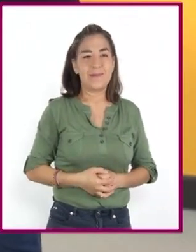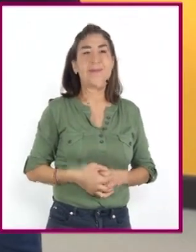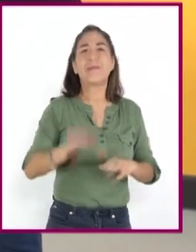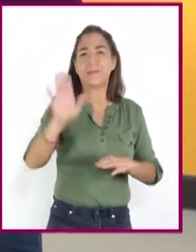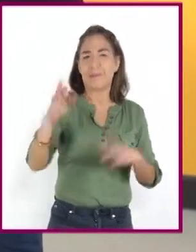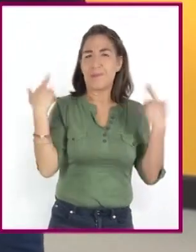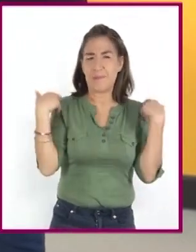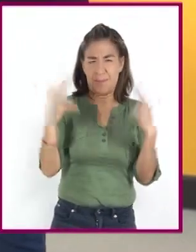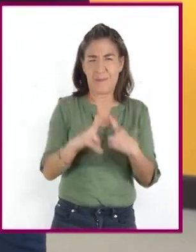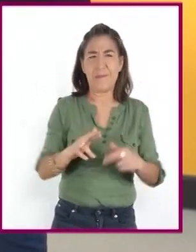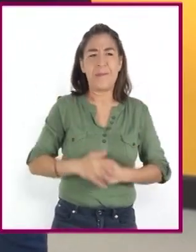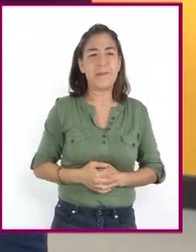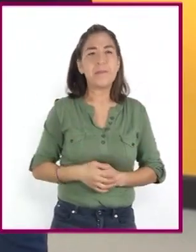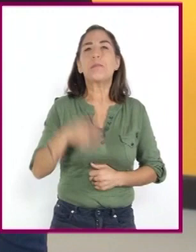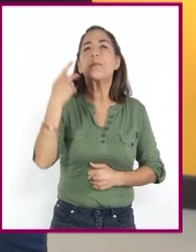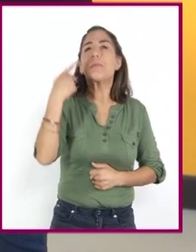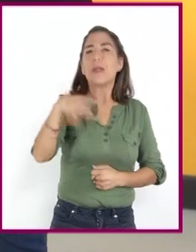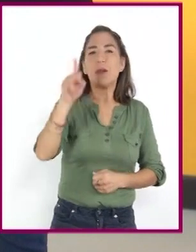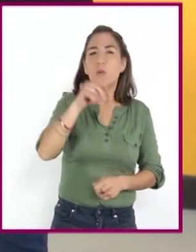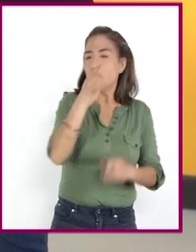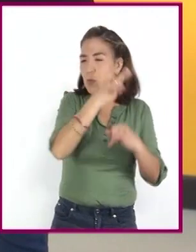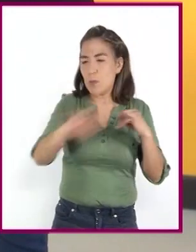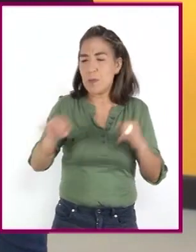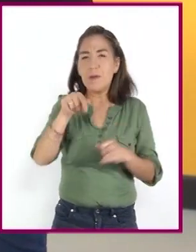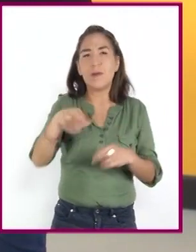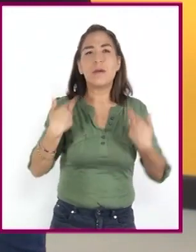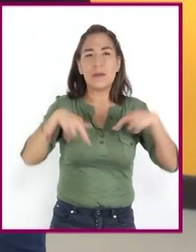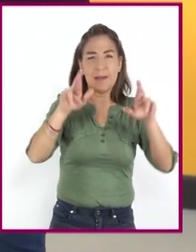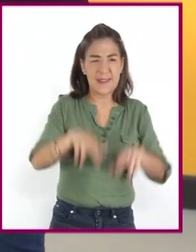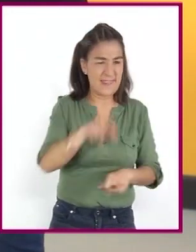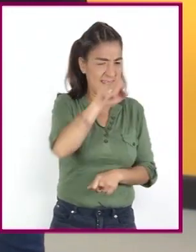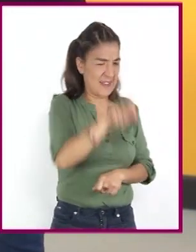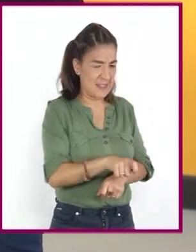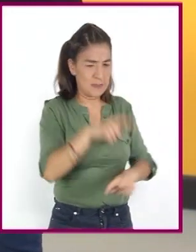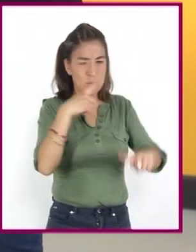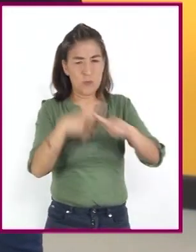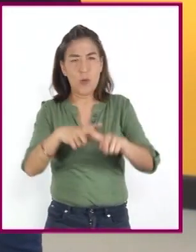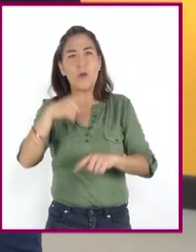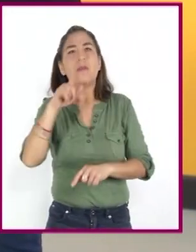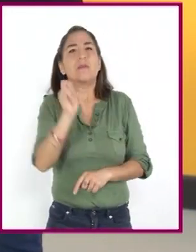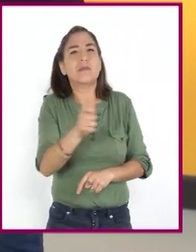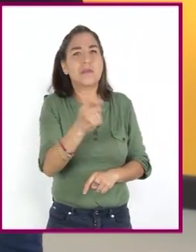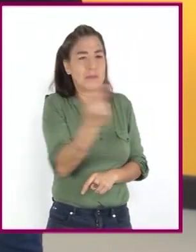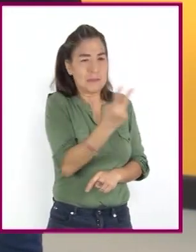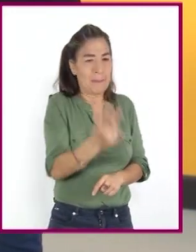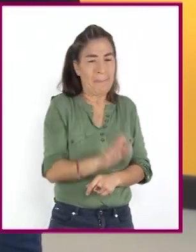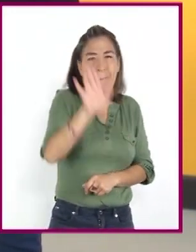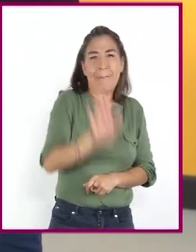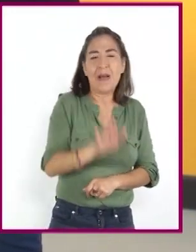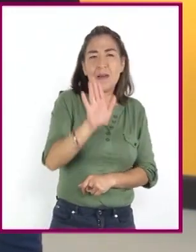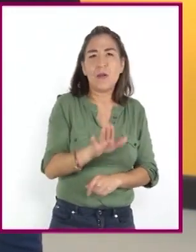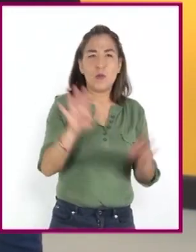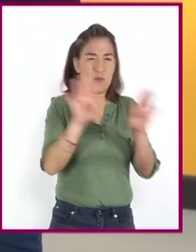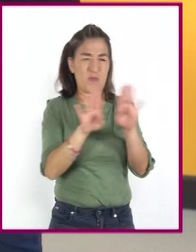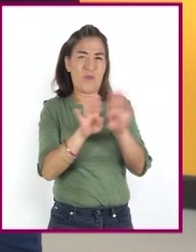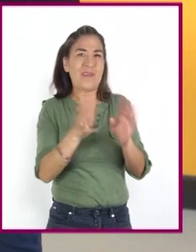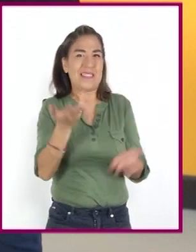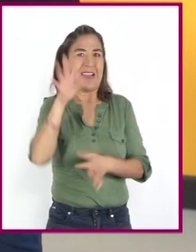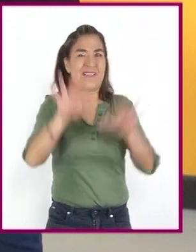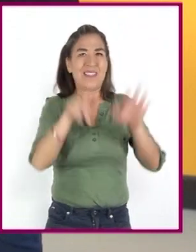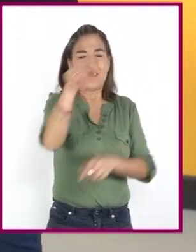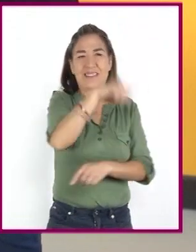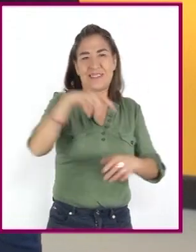Maestra, pero en la última expresión la incógnita X y el signo de la multiplicación se parecen mucho. Eso podría crear confusión,